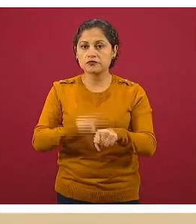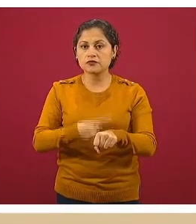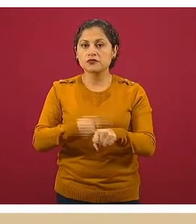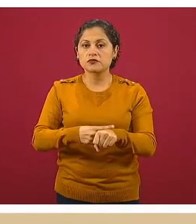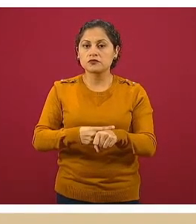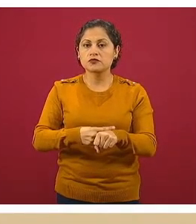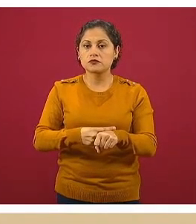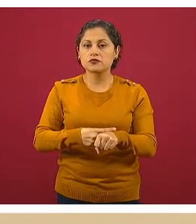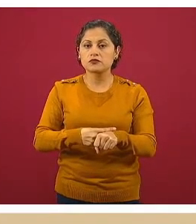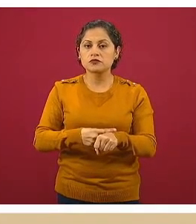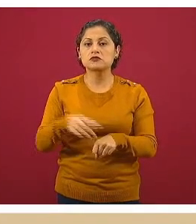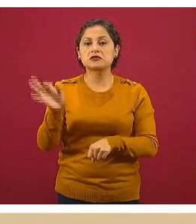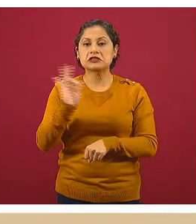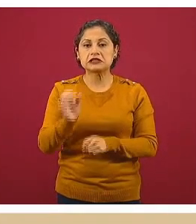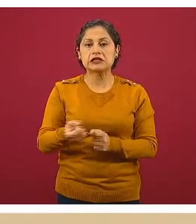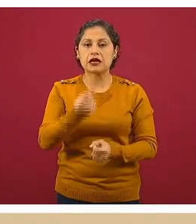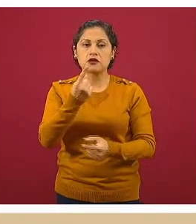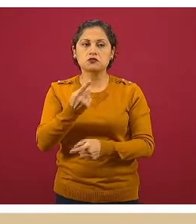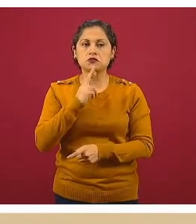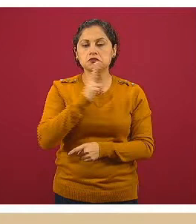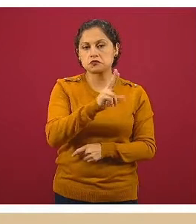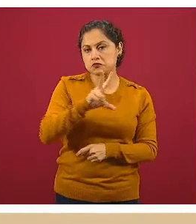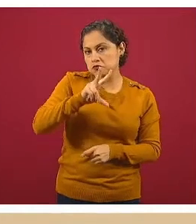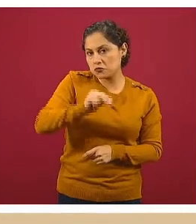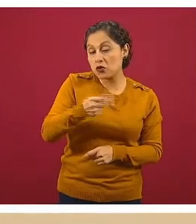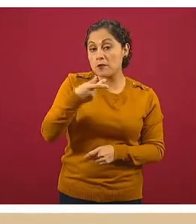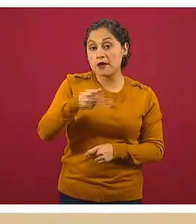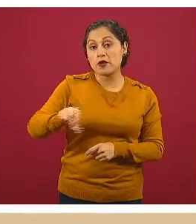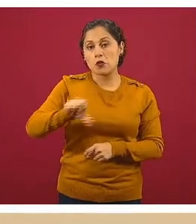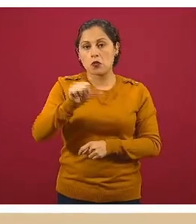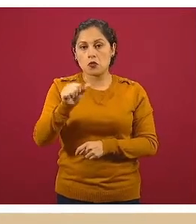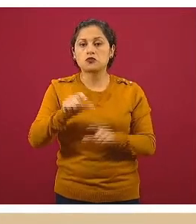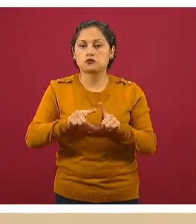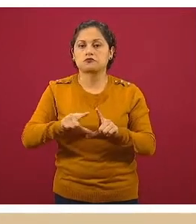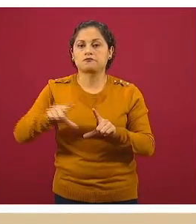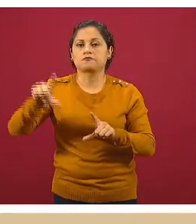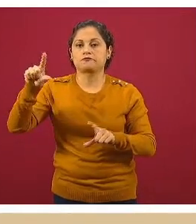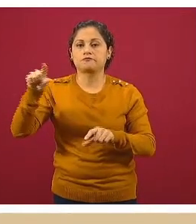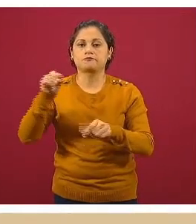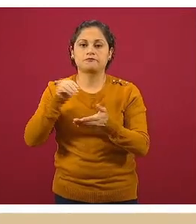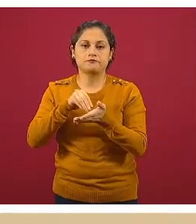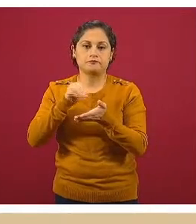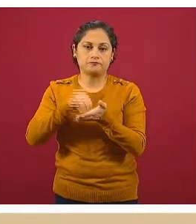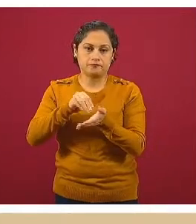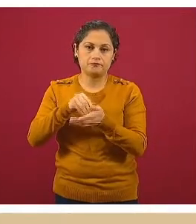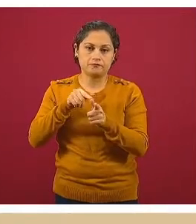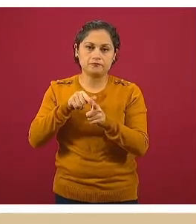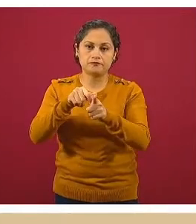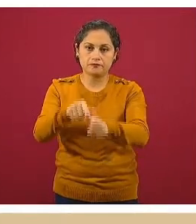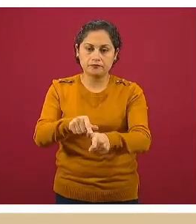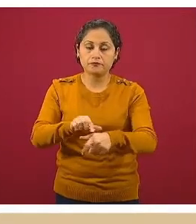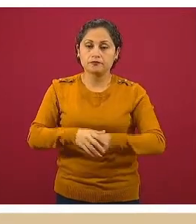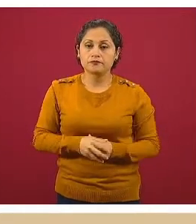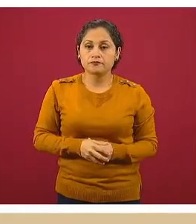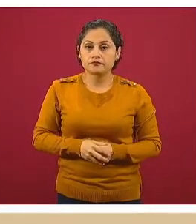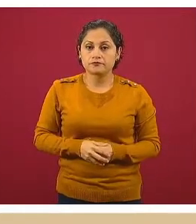confirmen mantendrán todavía esta tendencia. Al corte de esta información,